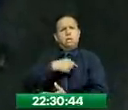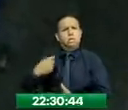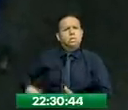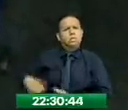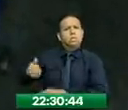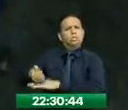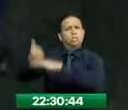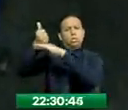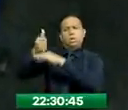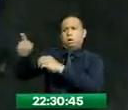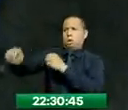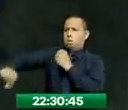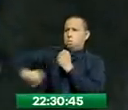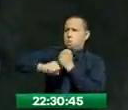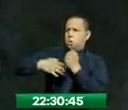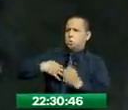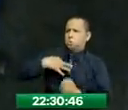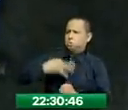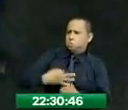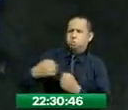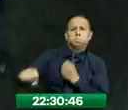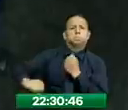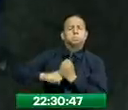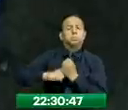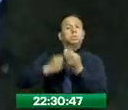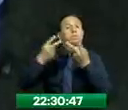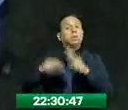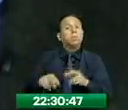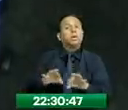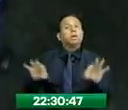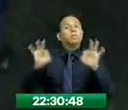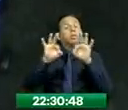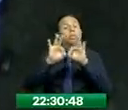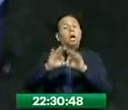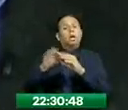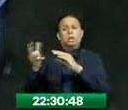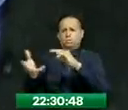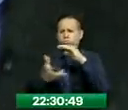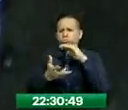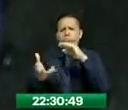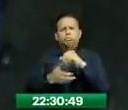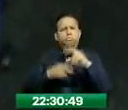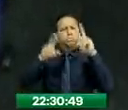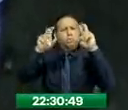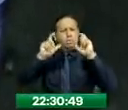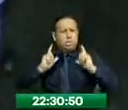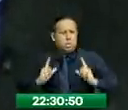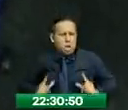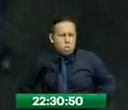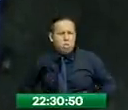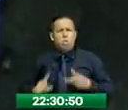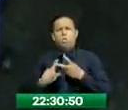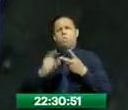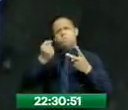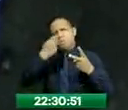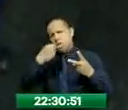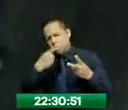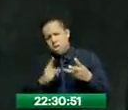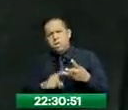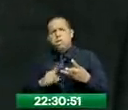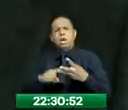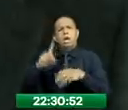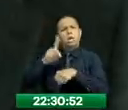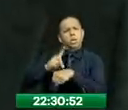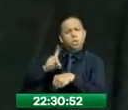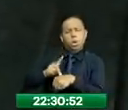tenemos varias adquisiciones de importante material sanitario equipo médico medicinas etcétera que sirven